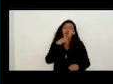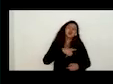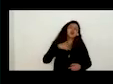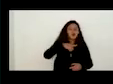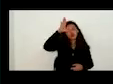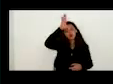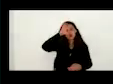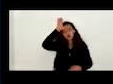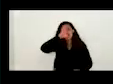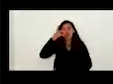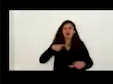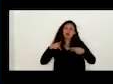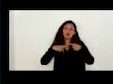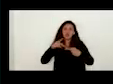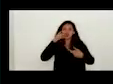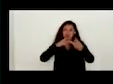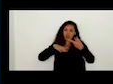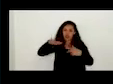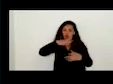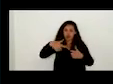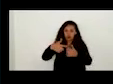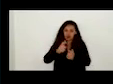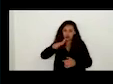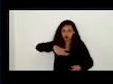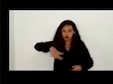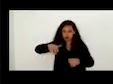preferencia de la población que estemos atendiendo.